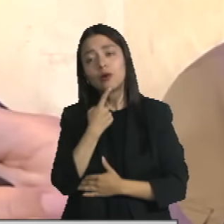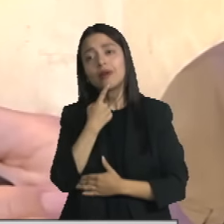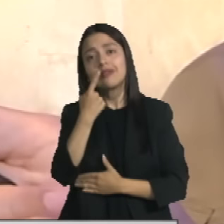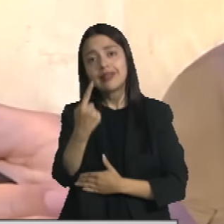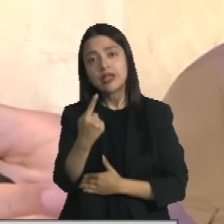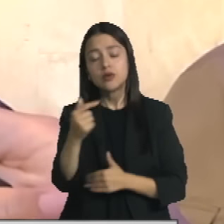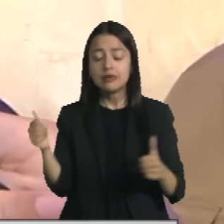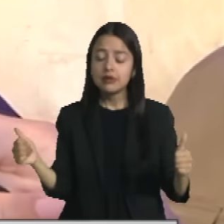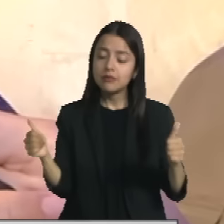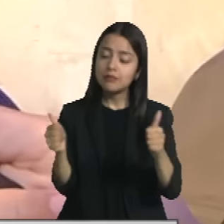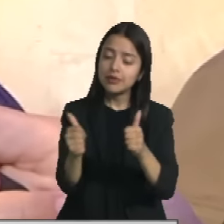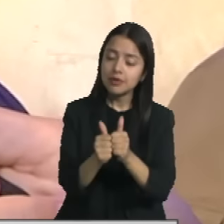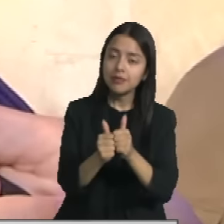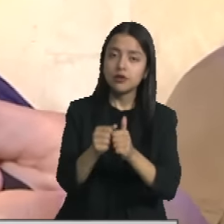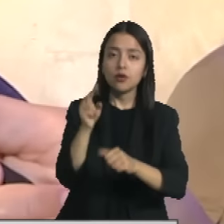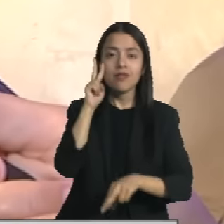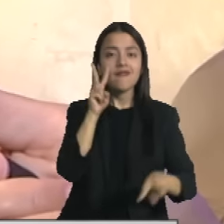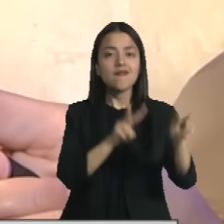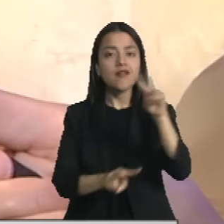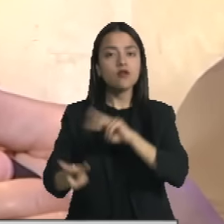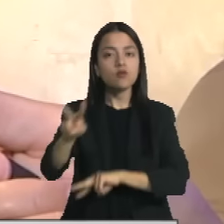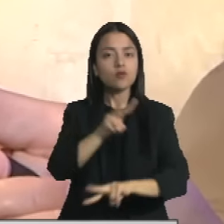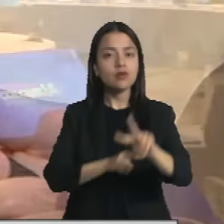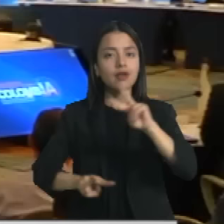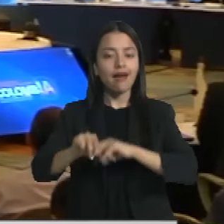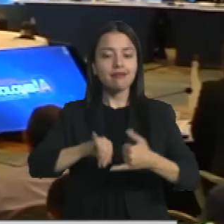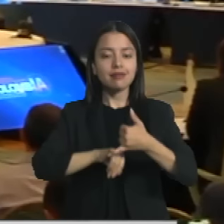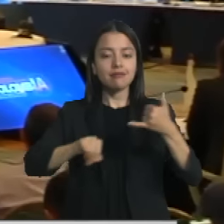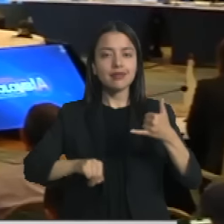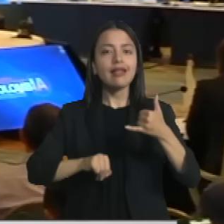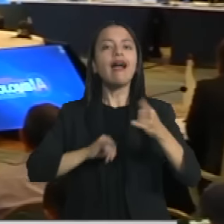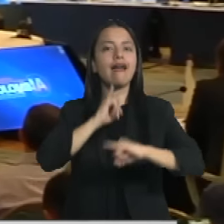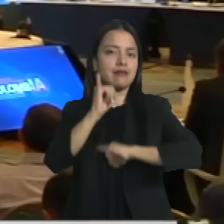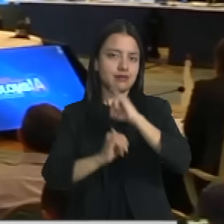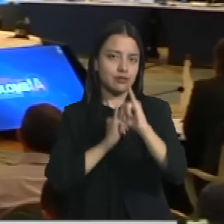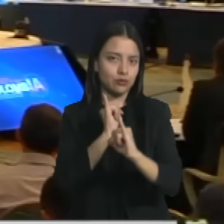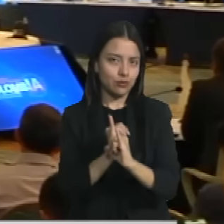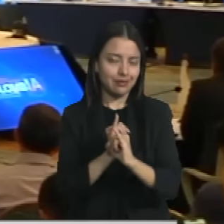con acompañamiento de veeduría independiente internacional.